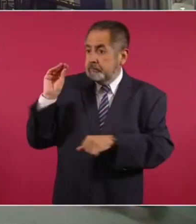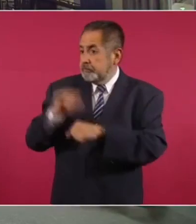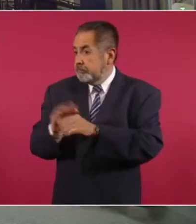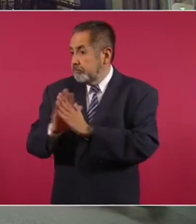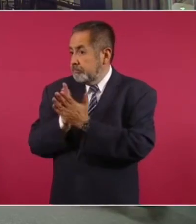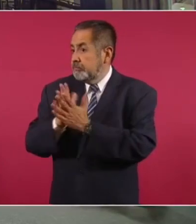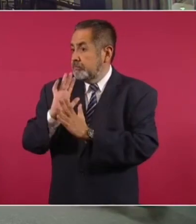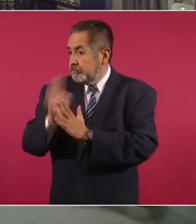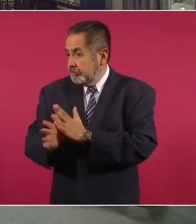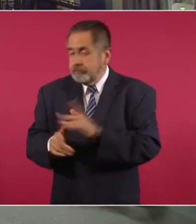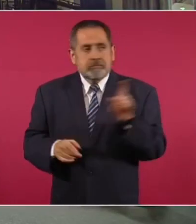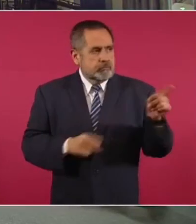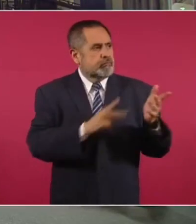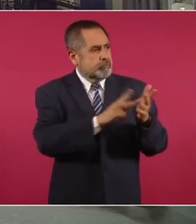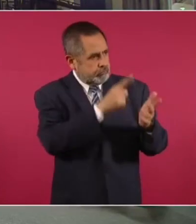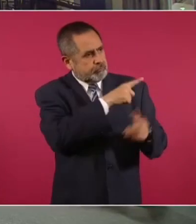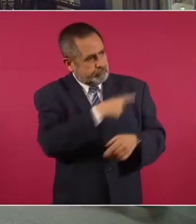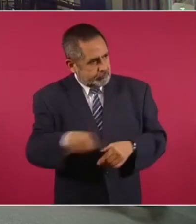libros,